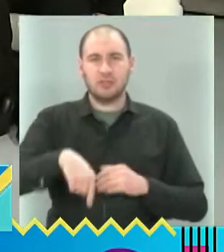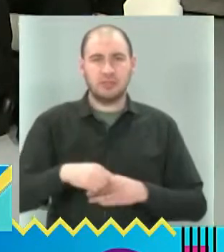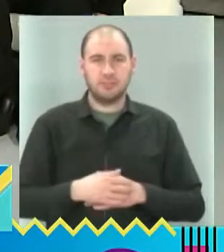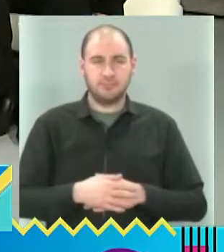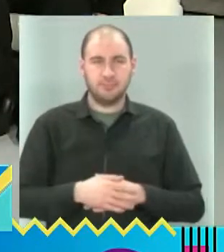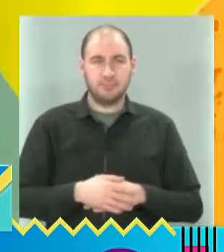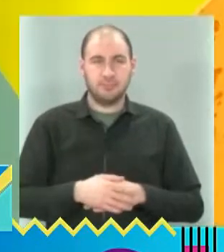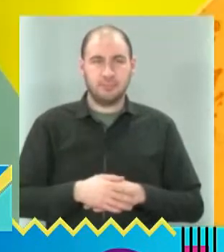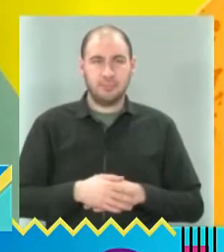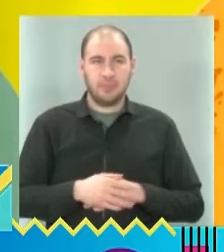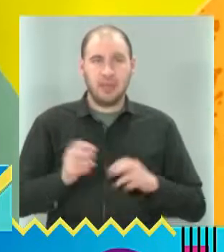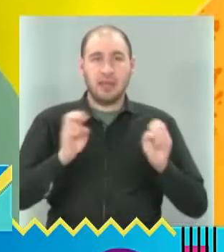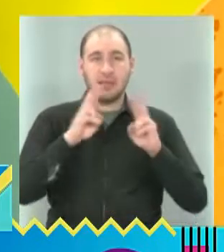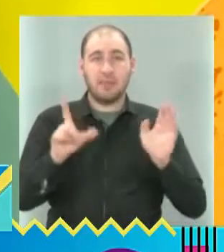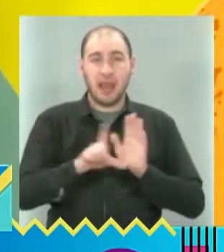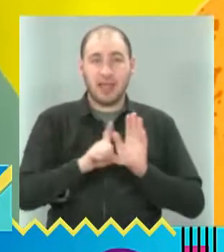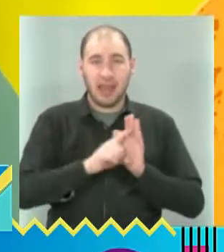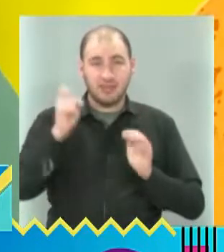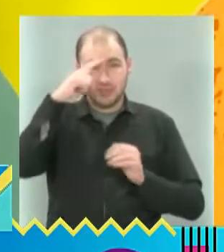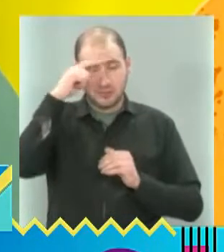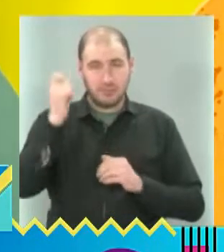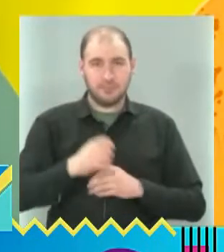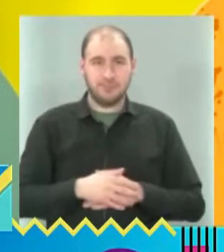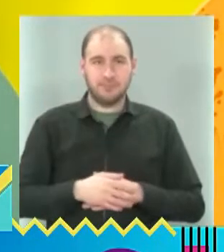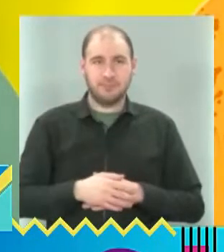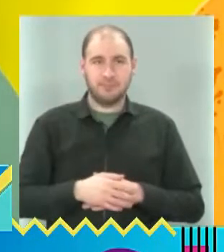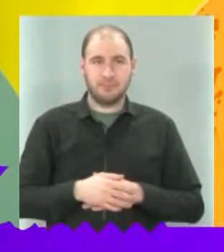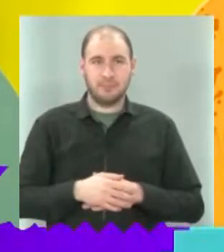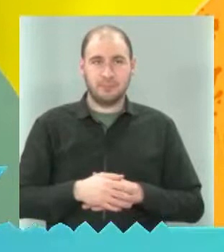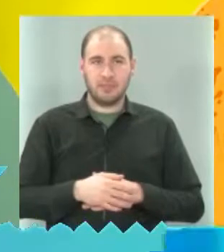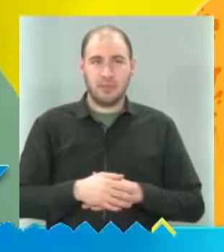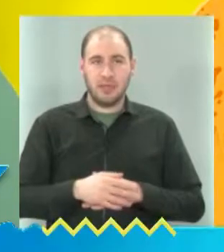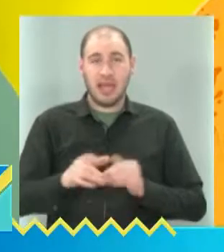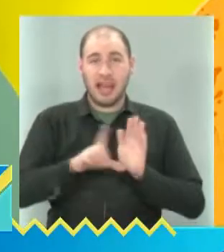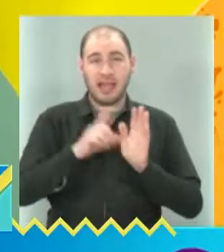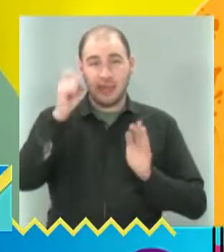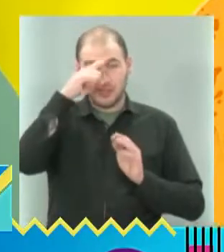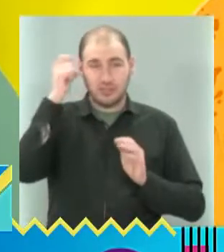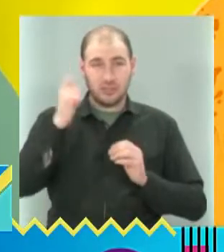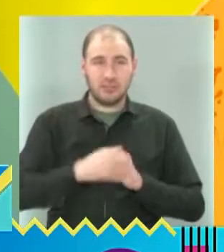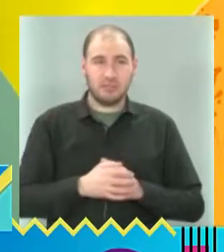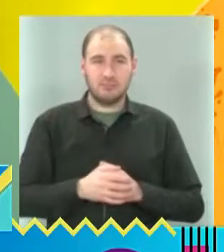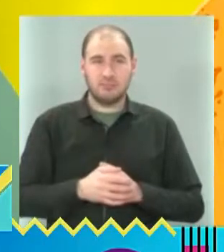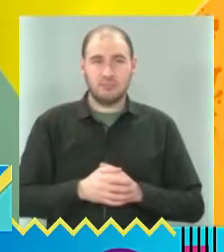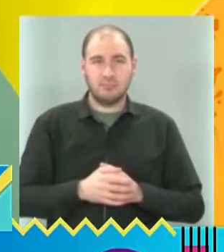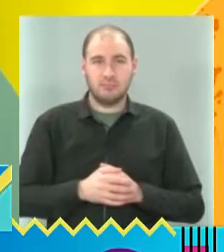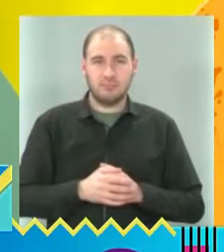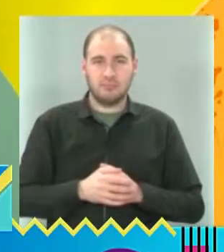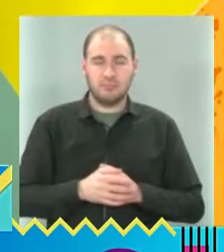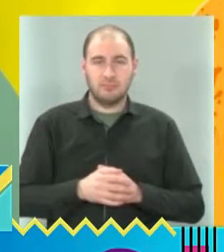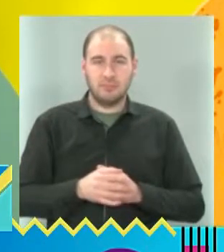provincial? En materia de legislación nacional, la legislación nacional tiene un ámbito